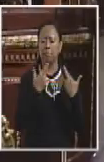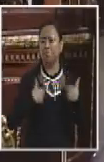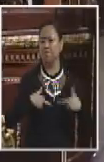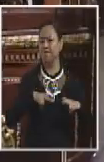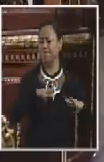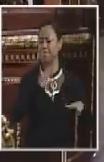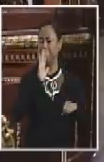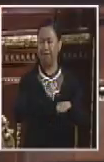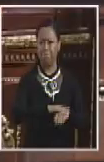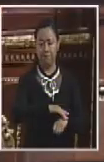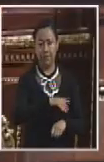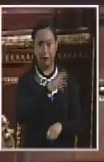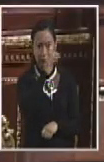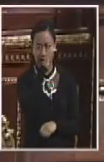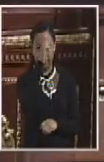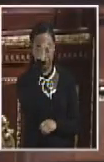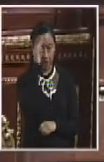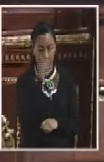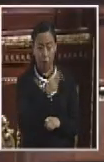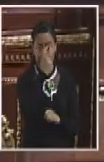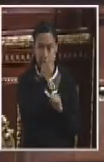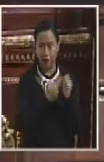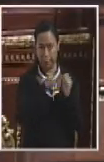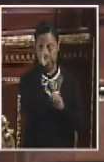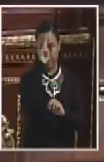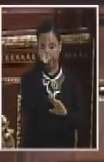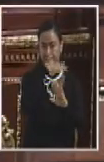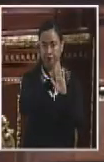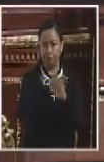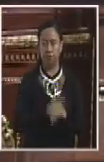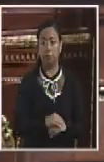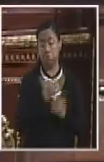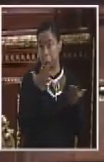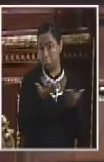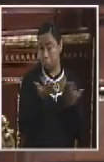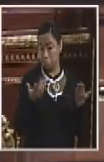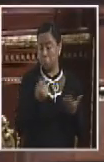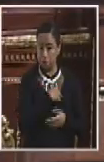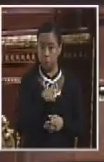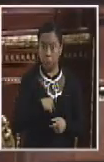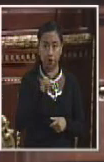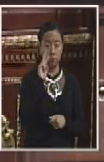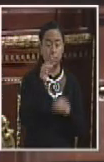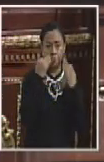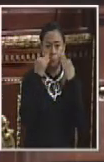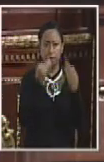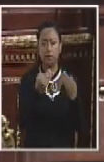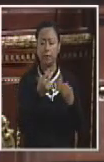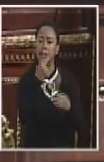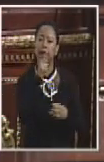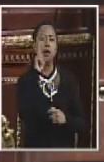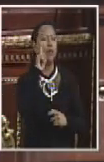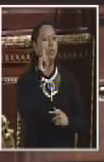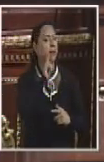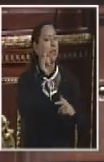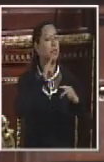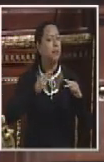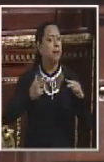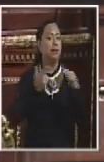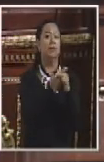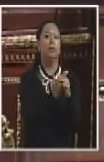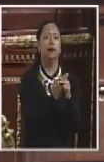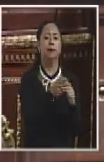esta violencia. Como se puede apreciar, el feminicidio es una de las principales problemáticas